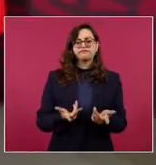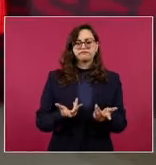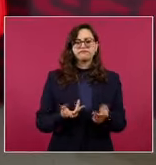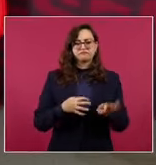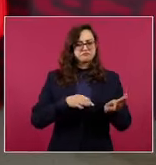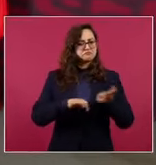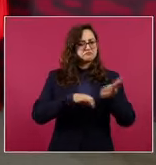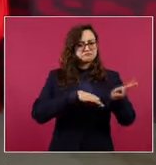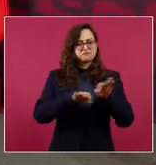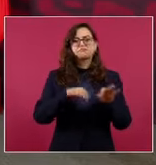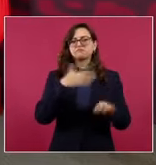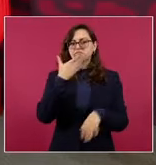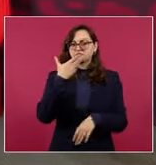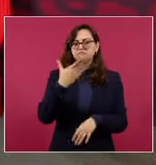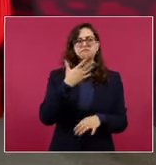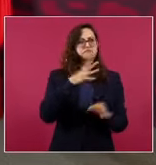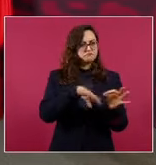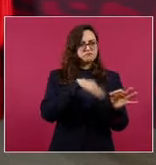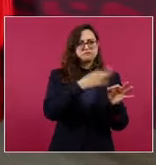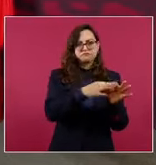luego, lo principal